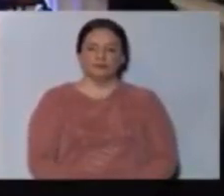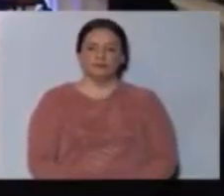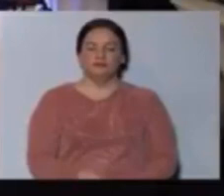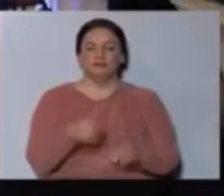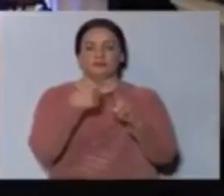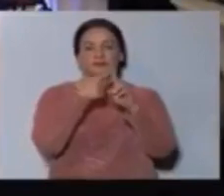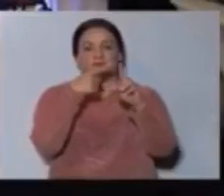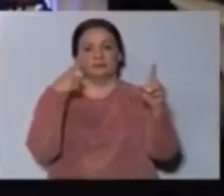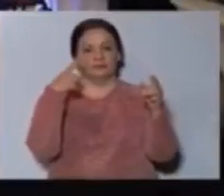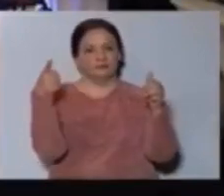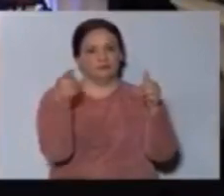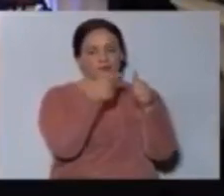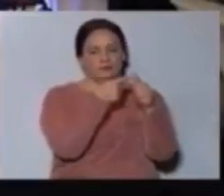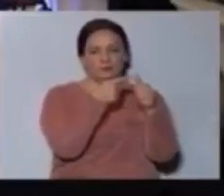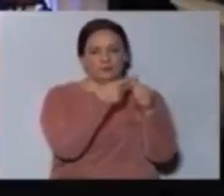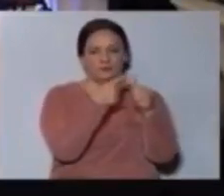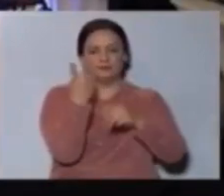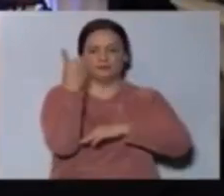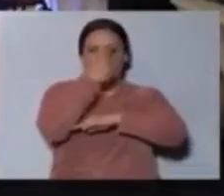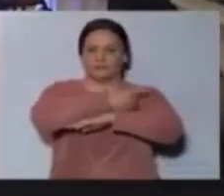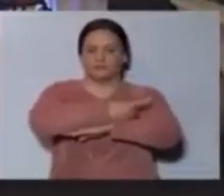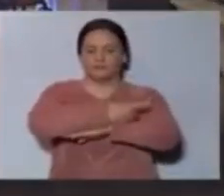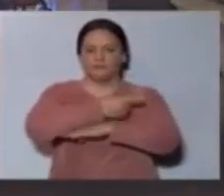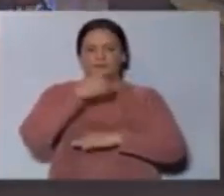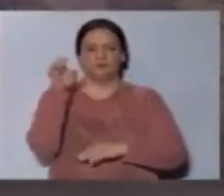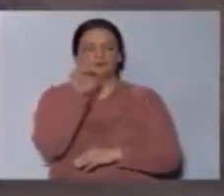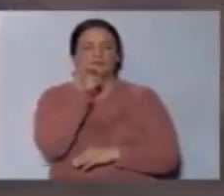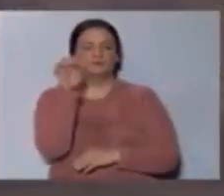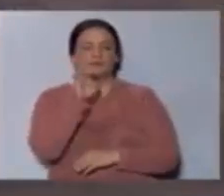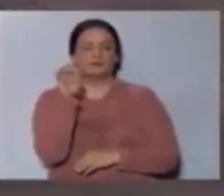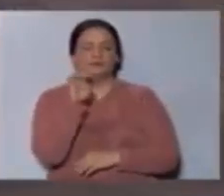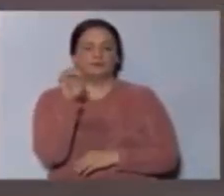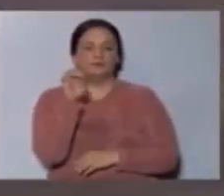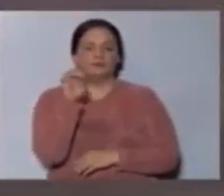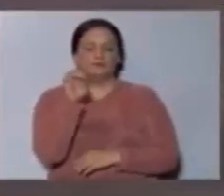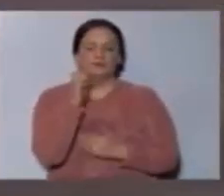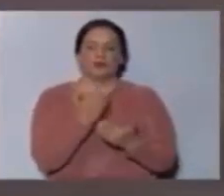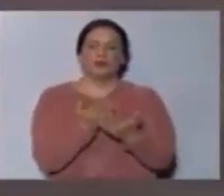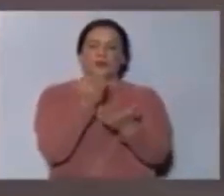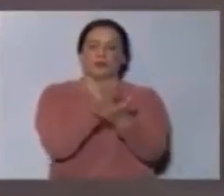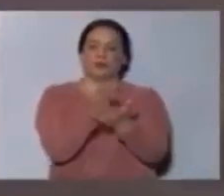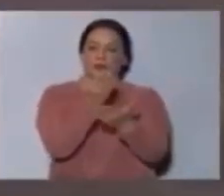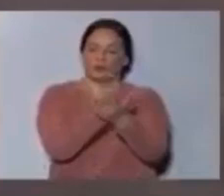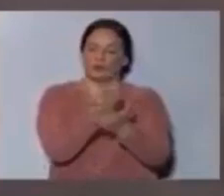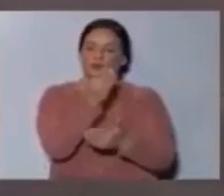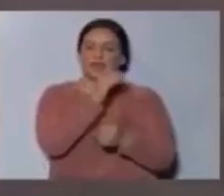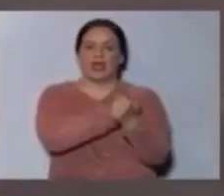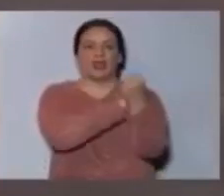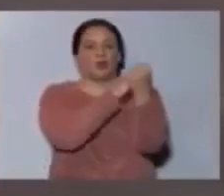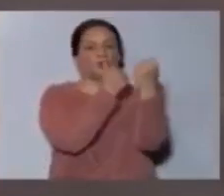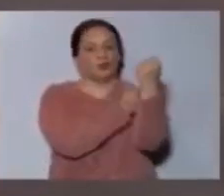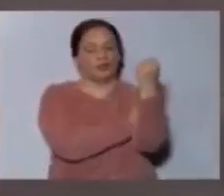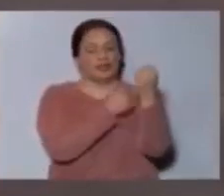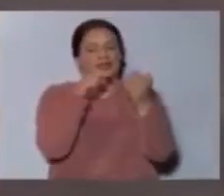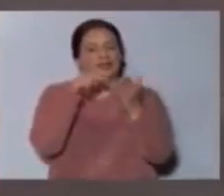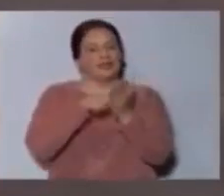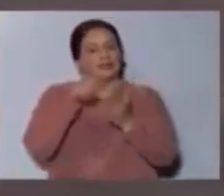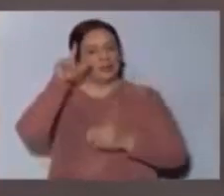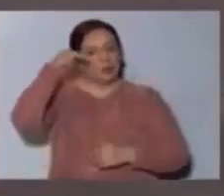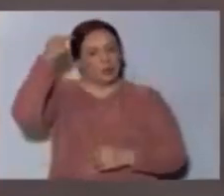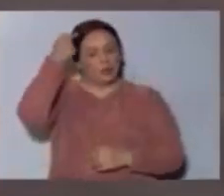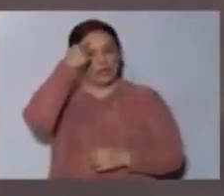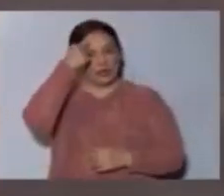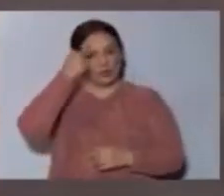Desde el primer día de la emergencia, propuse a las autoridades de este